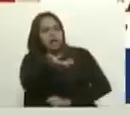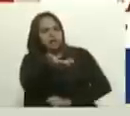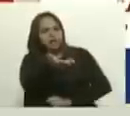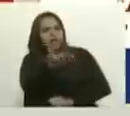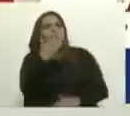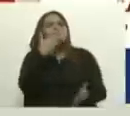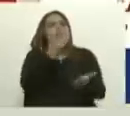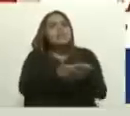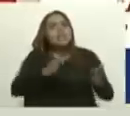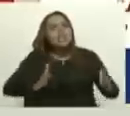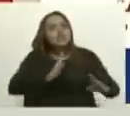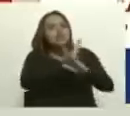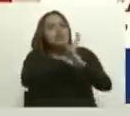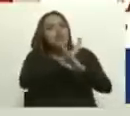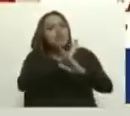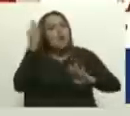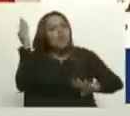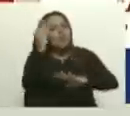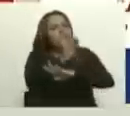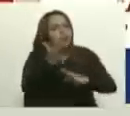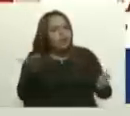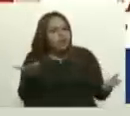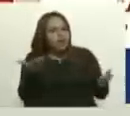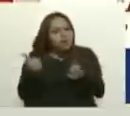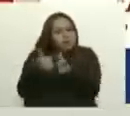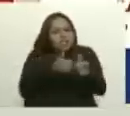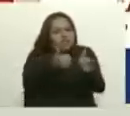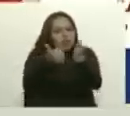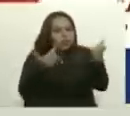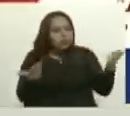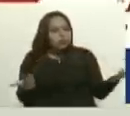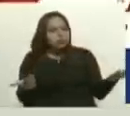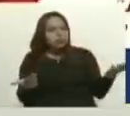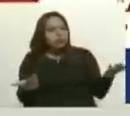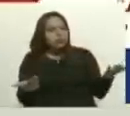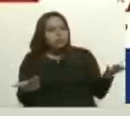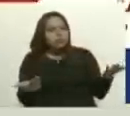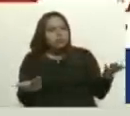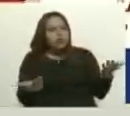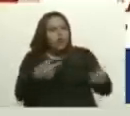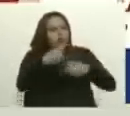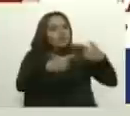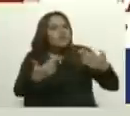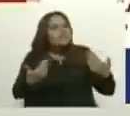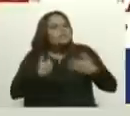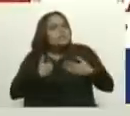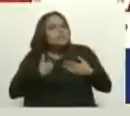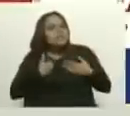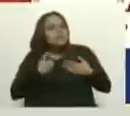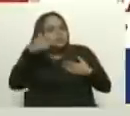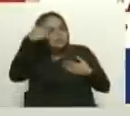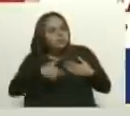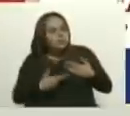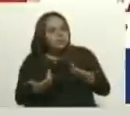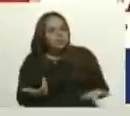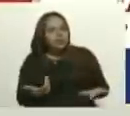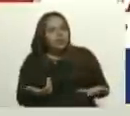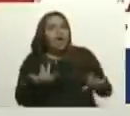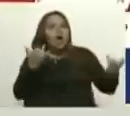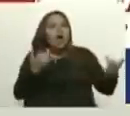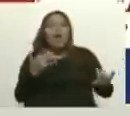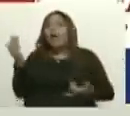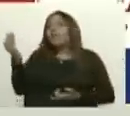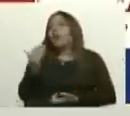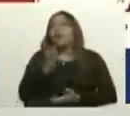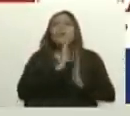Pediste sanciones, bloqueos, persecuciones que me afectaron a mí como habitante y ahora vienes a pedir